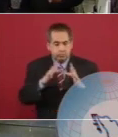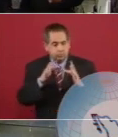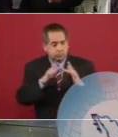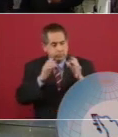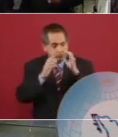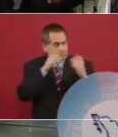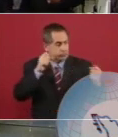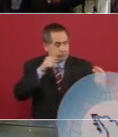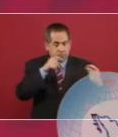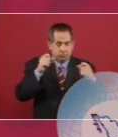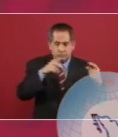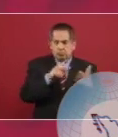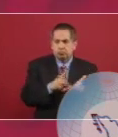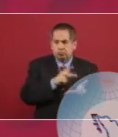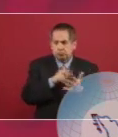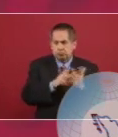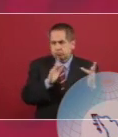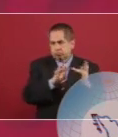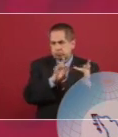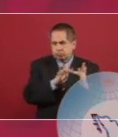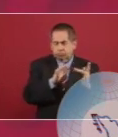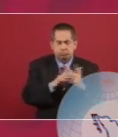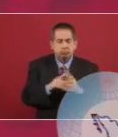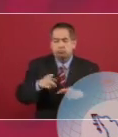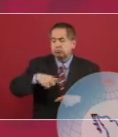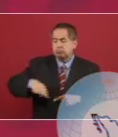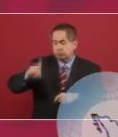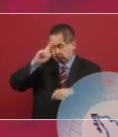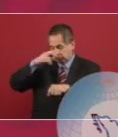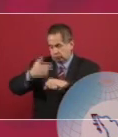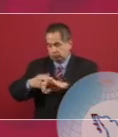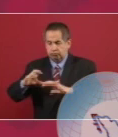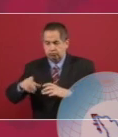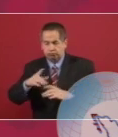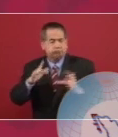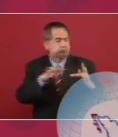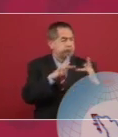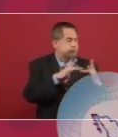comunicación constantemente, la Consejería Jurídica